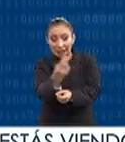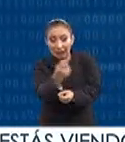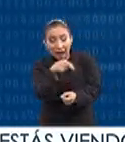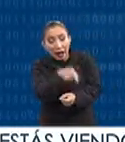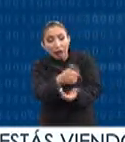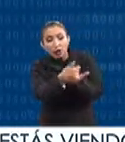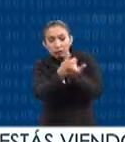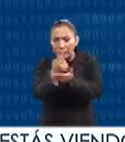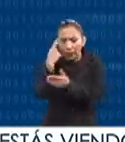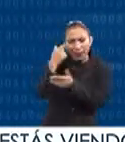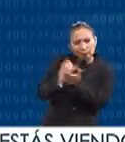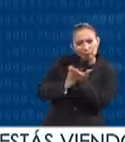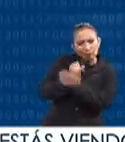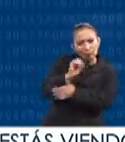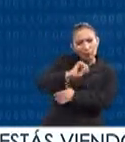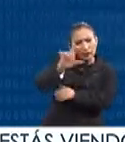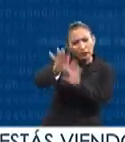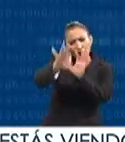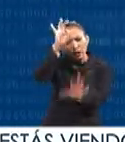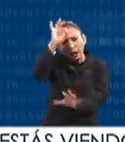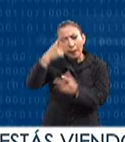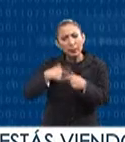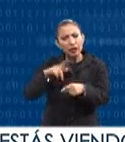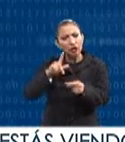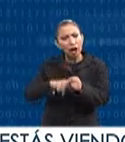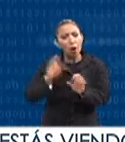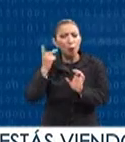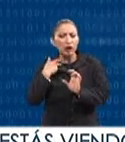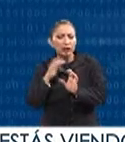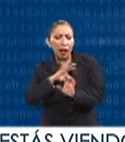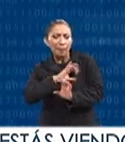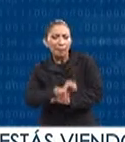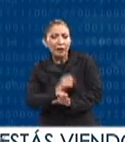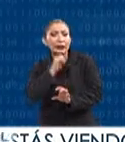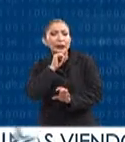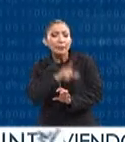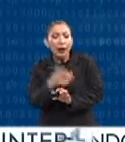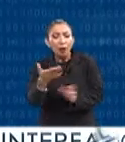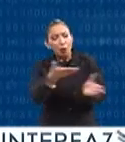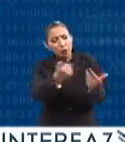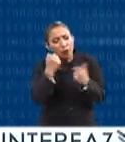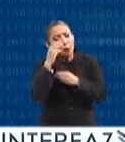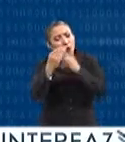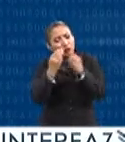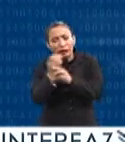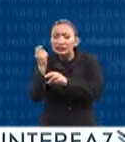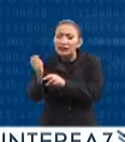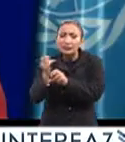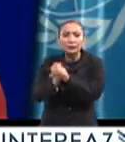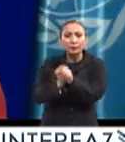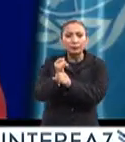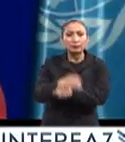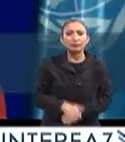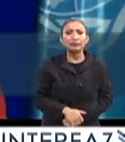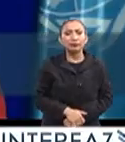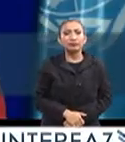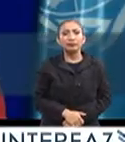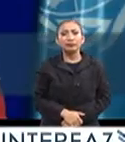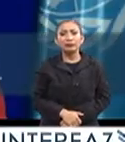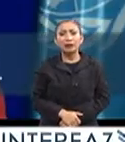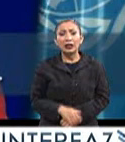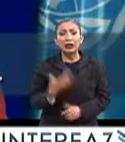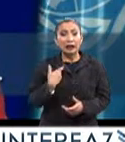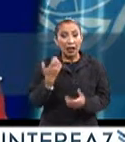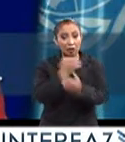permitan elegir sus opciones profesionales, personales y políticas, así como atraerlos al mundo de la investigación. Quality